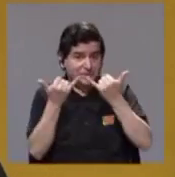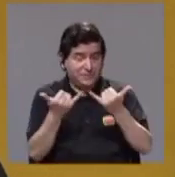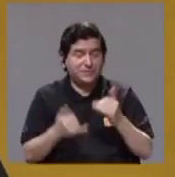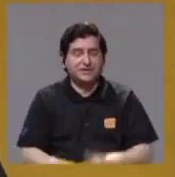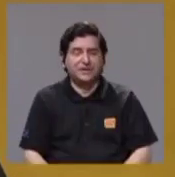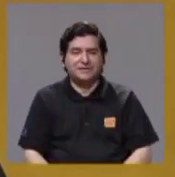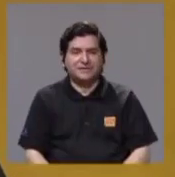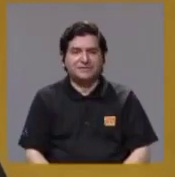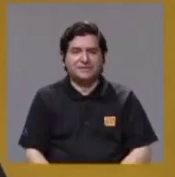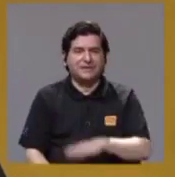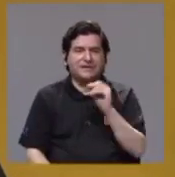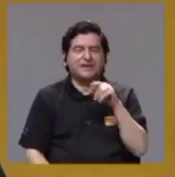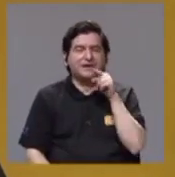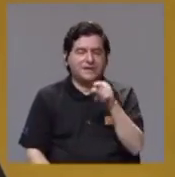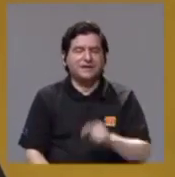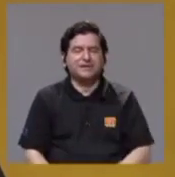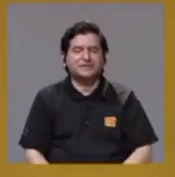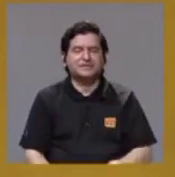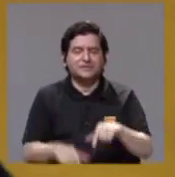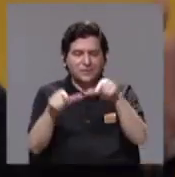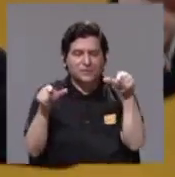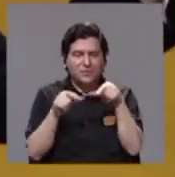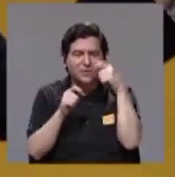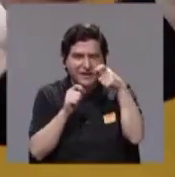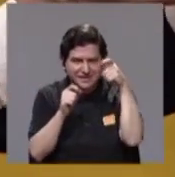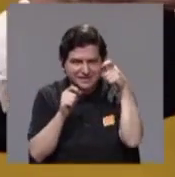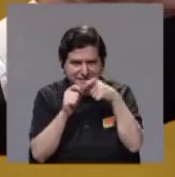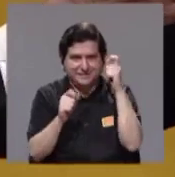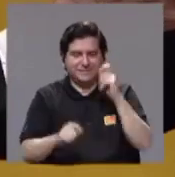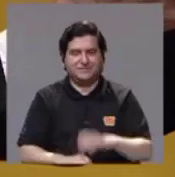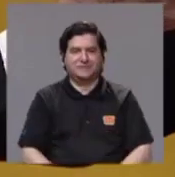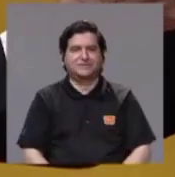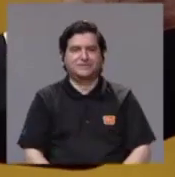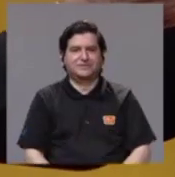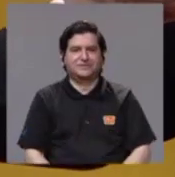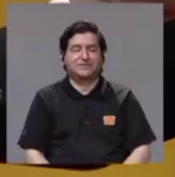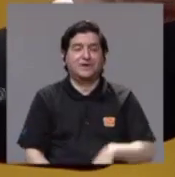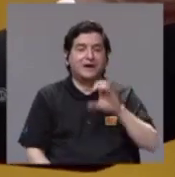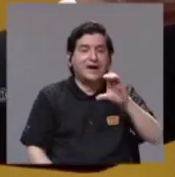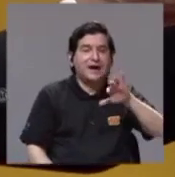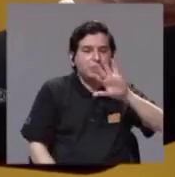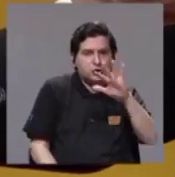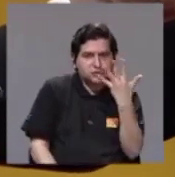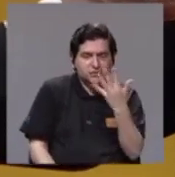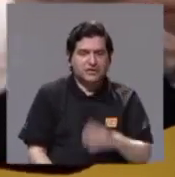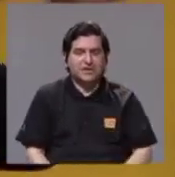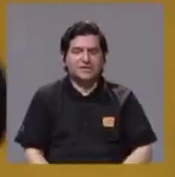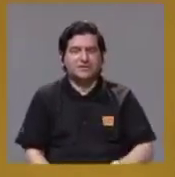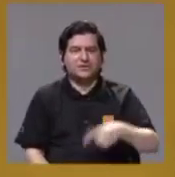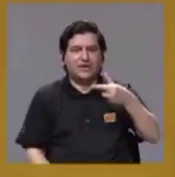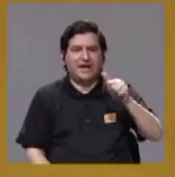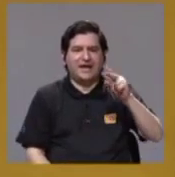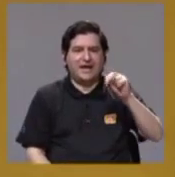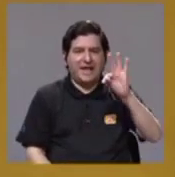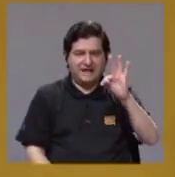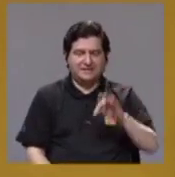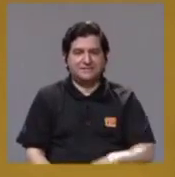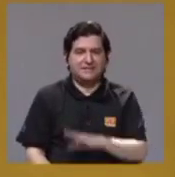último, y lo dejamos en un excelente lugar. Carlos V en Gante